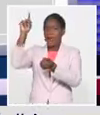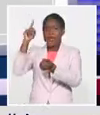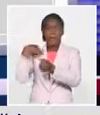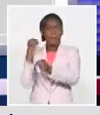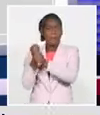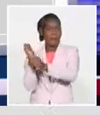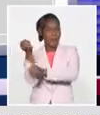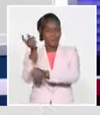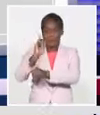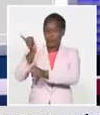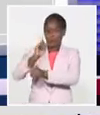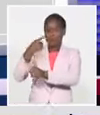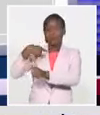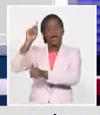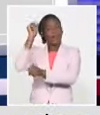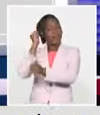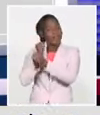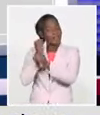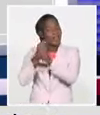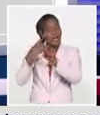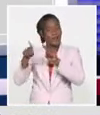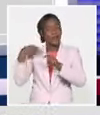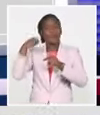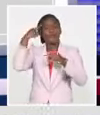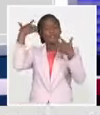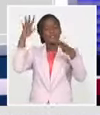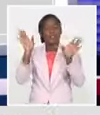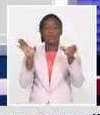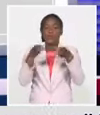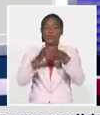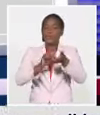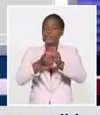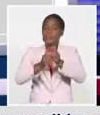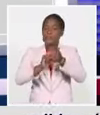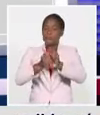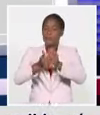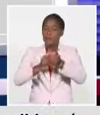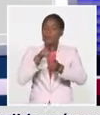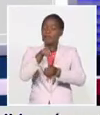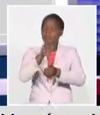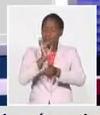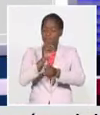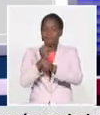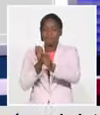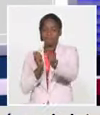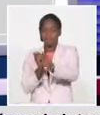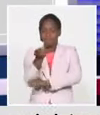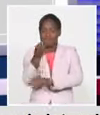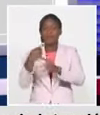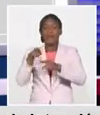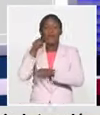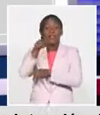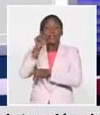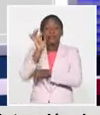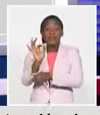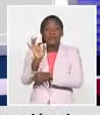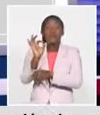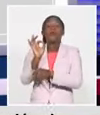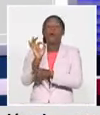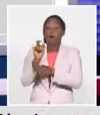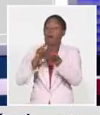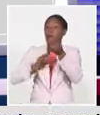de Granma, los ganadores de la Serie Nacional. Allá se encuentra Gisela García Rivero, nuestra